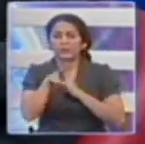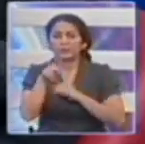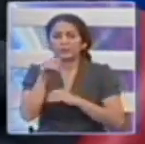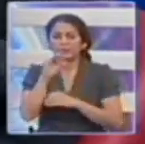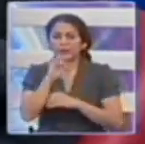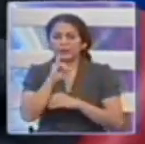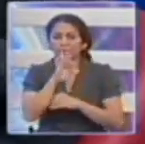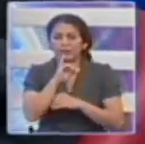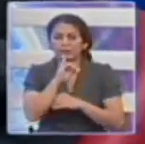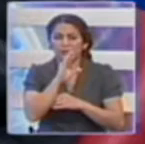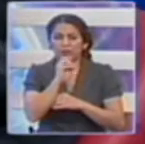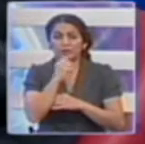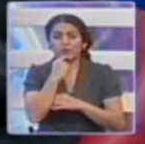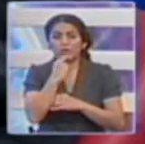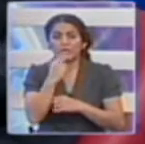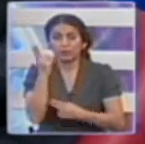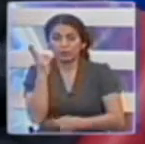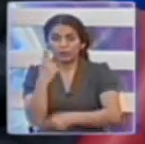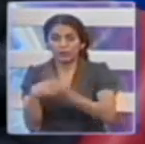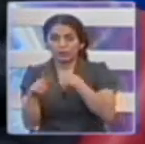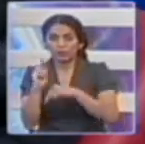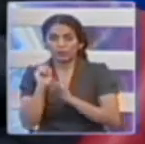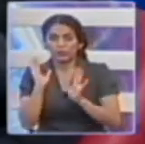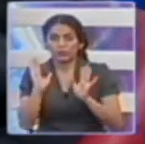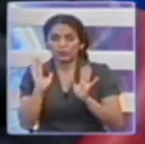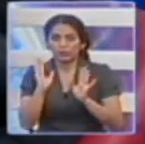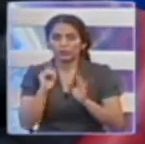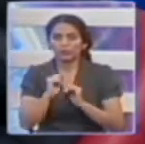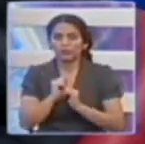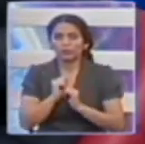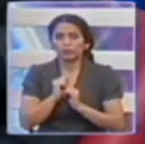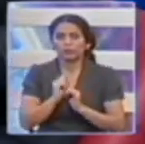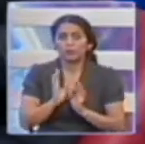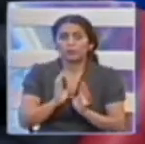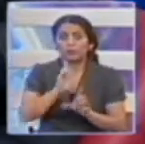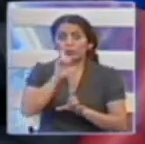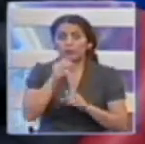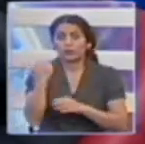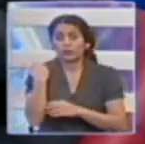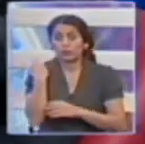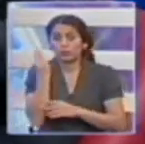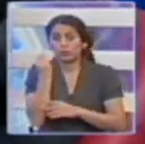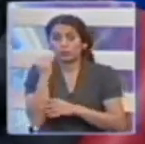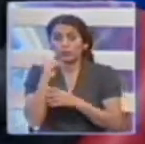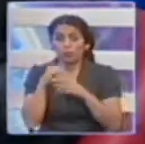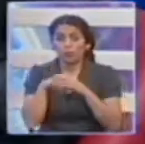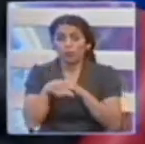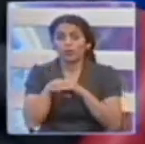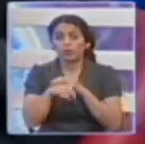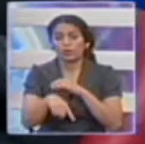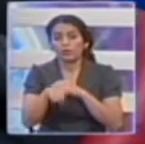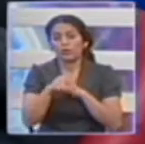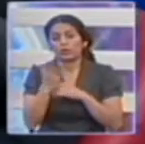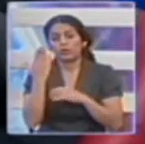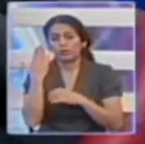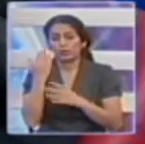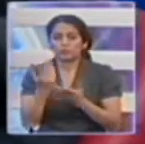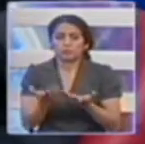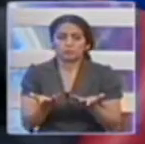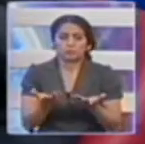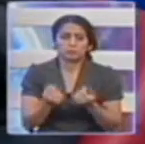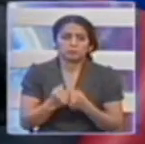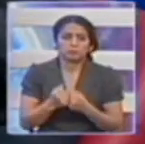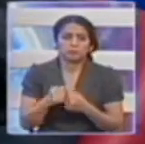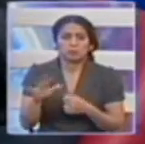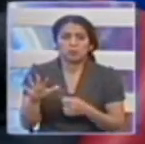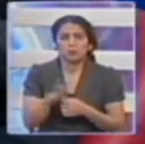el Banco del Pacífico, pero hay todavía creencias que se le dan a los accionistas de aquel banco de acuerdo al corte que hicieron en el año 99. Entonces se habla de